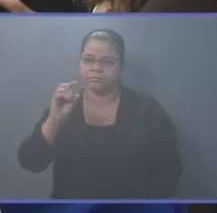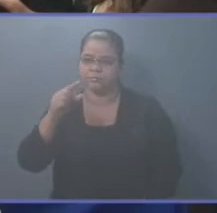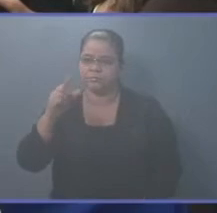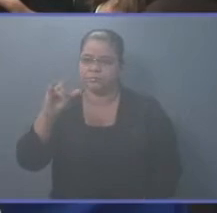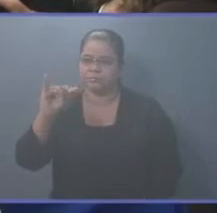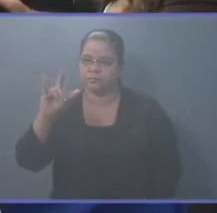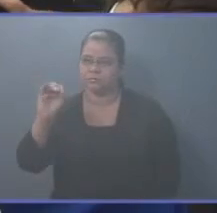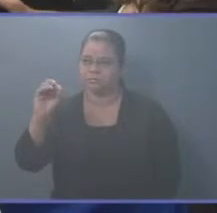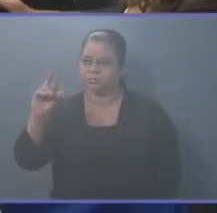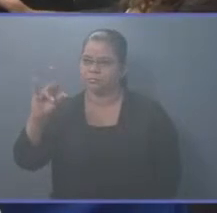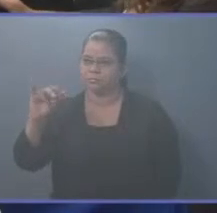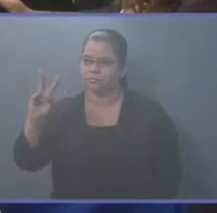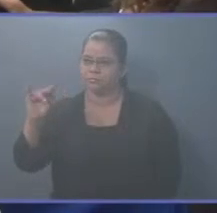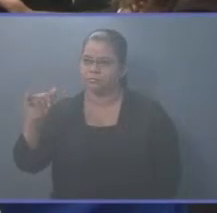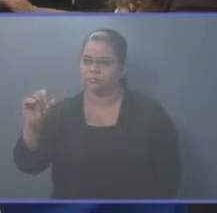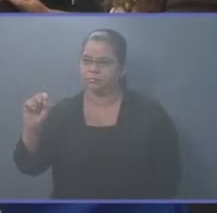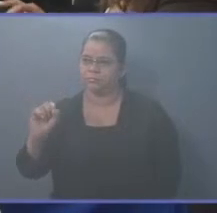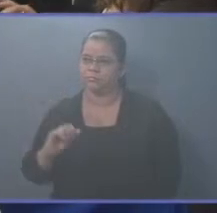Rivas Polanco, presidente.